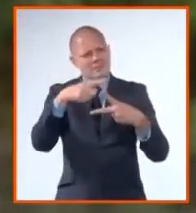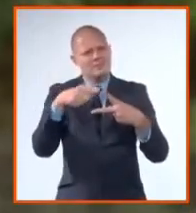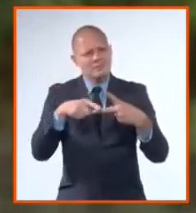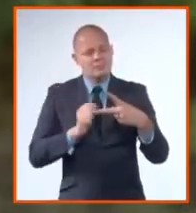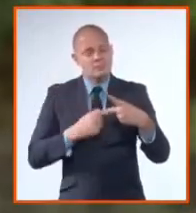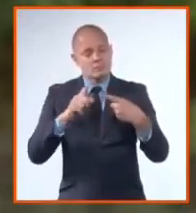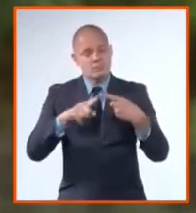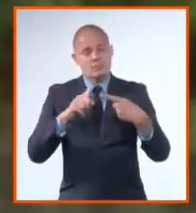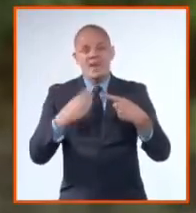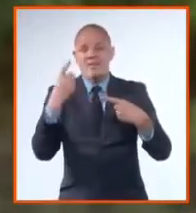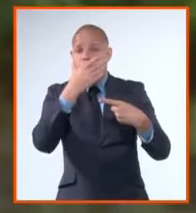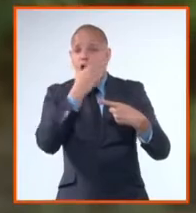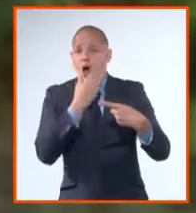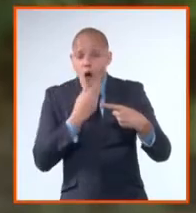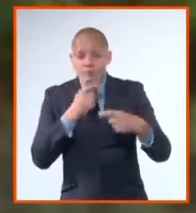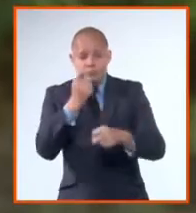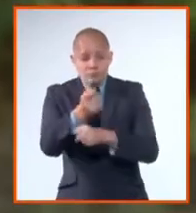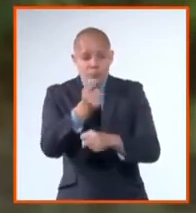mantener los jóvenes